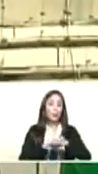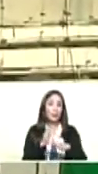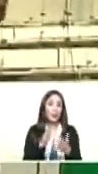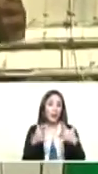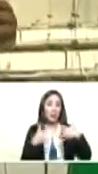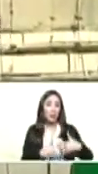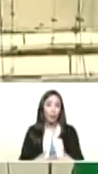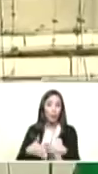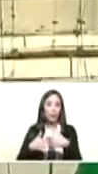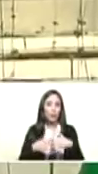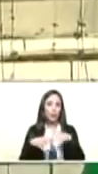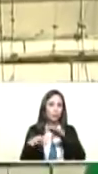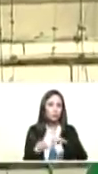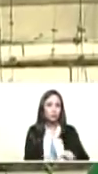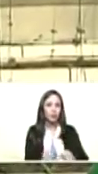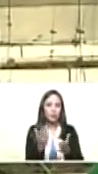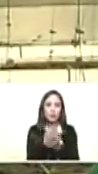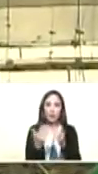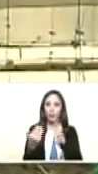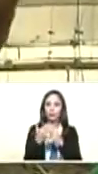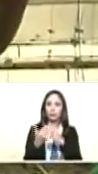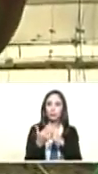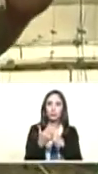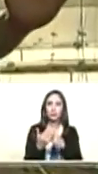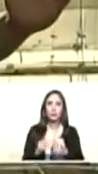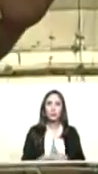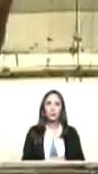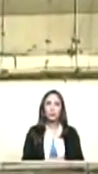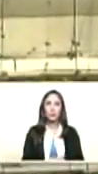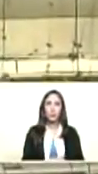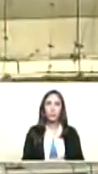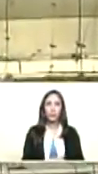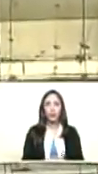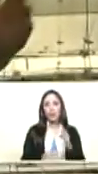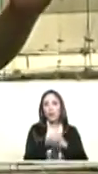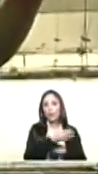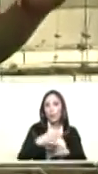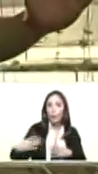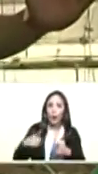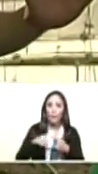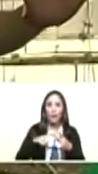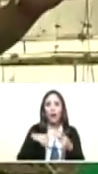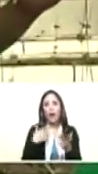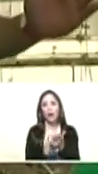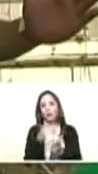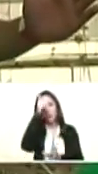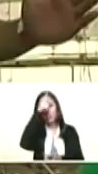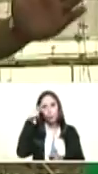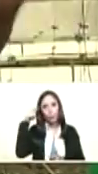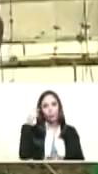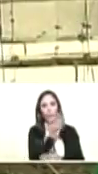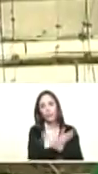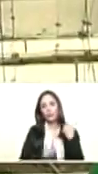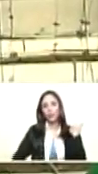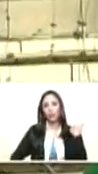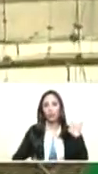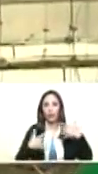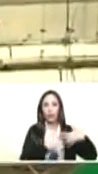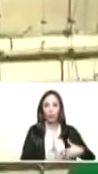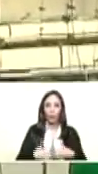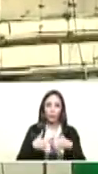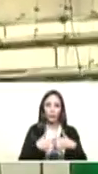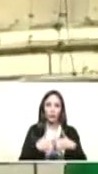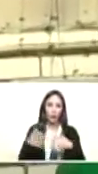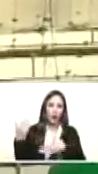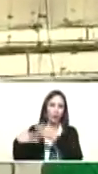norteamericano y de los lacayos internos aquí en Venezuela. Desde Obama a Trump, desde el plan La Salida a las Guarimbas